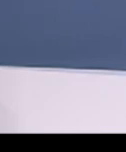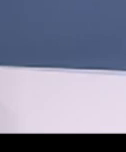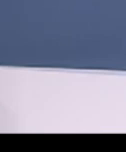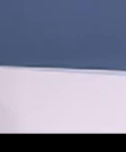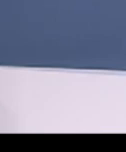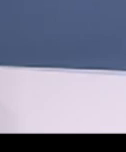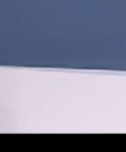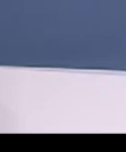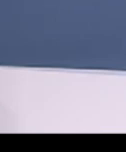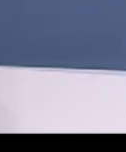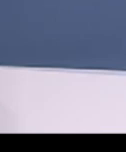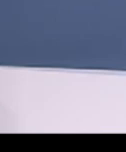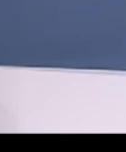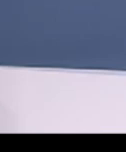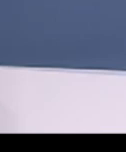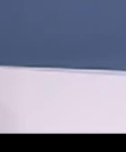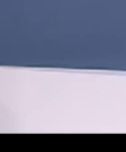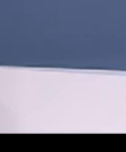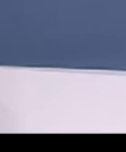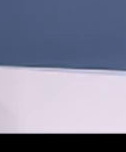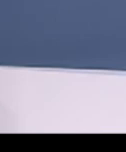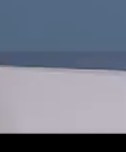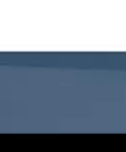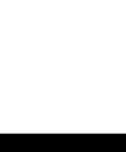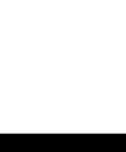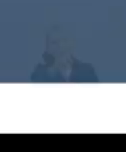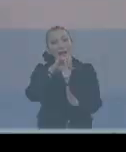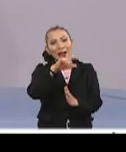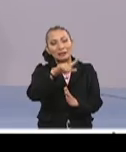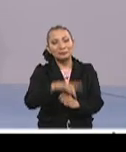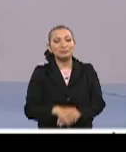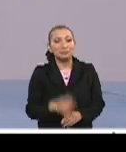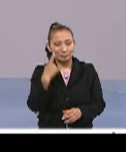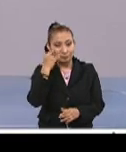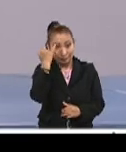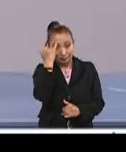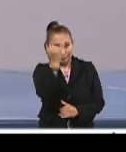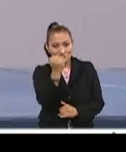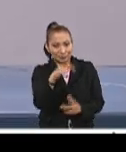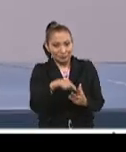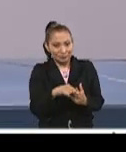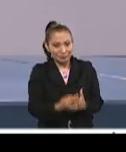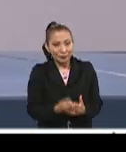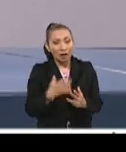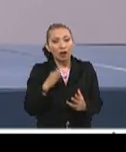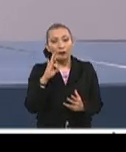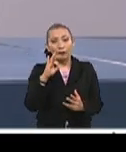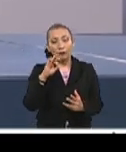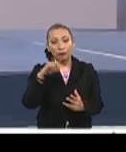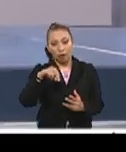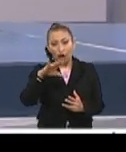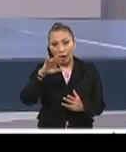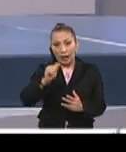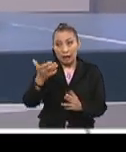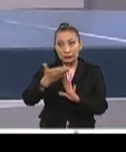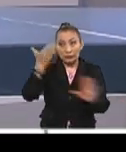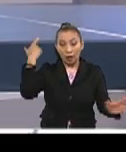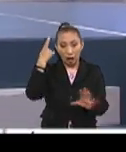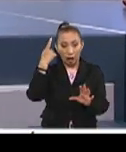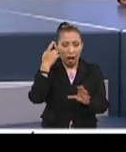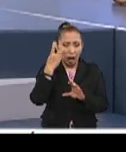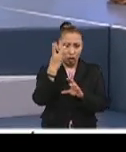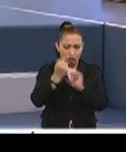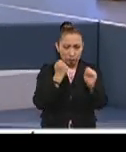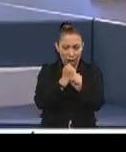de Cultura Económica, para hablarnos de esta feria. Mira, surge porque el Fondo de Cultura editó hace un par de